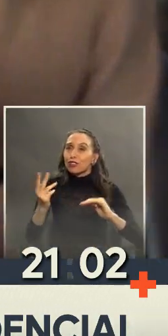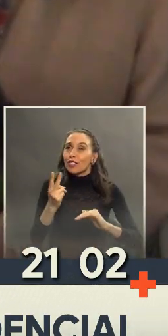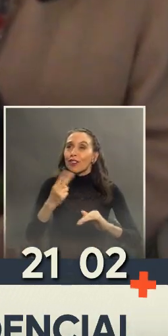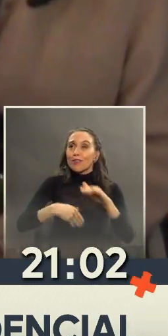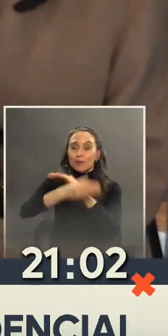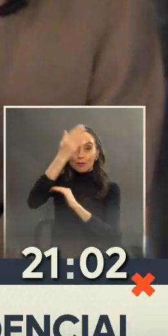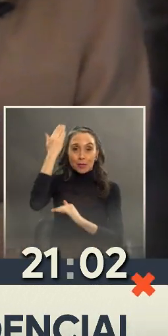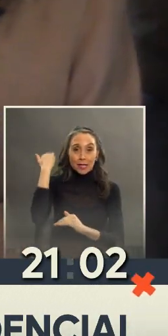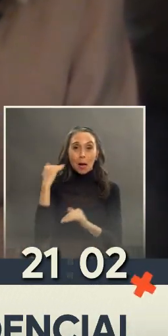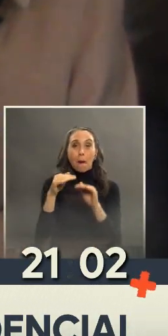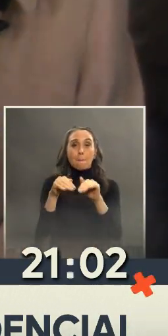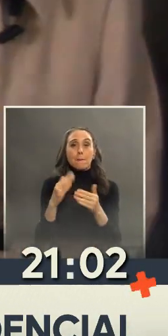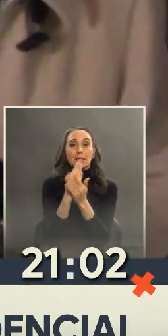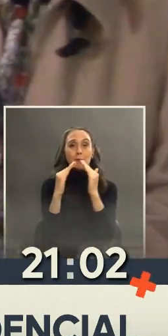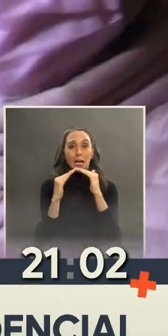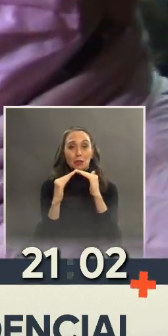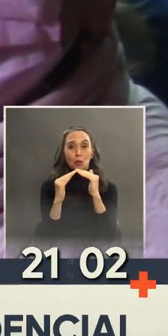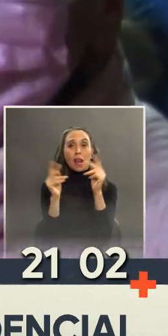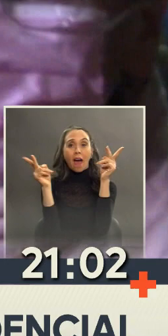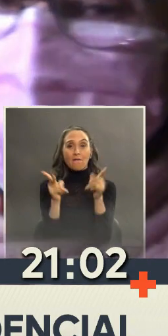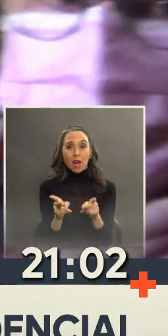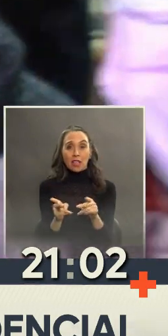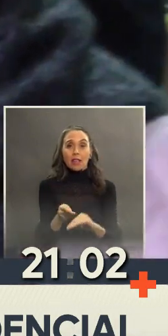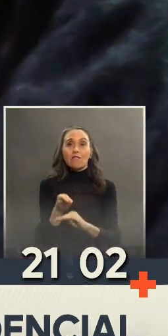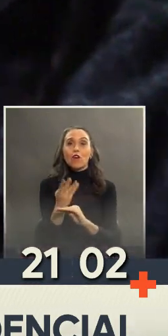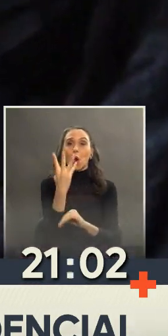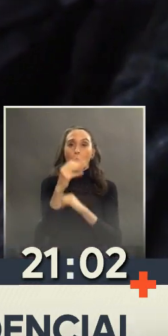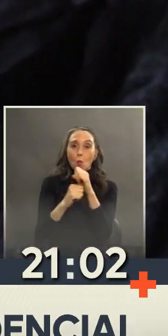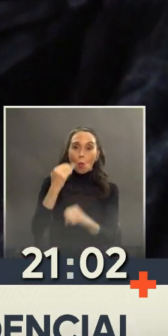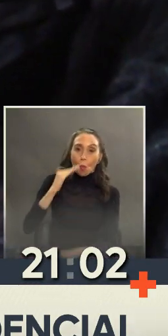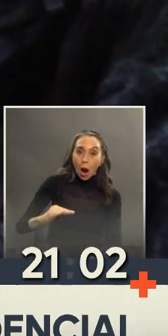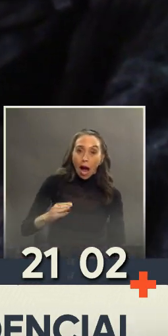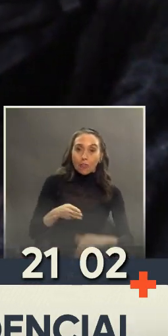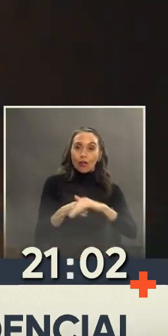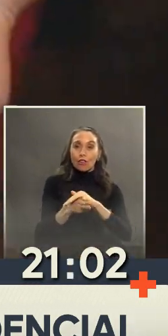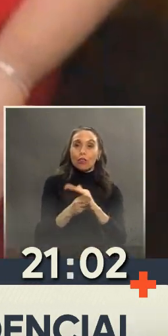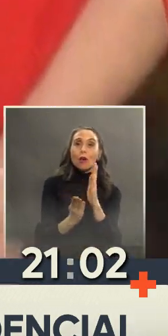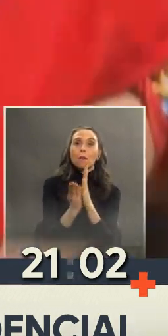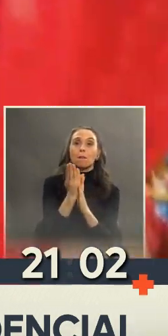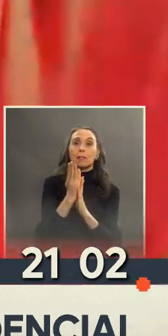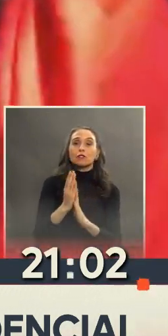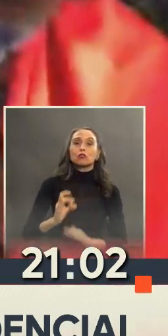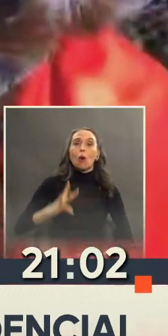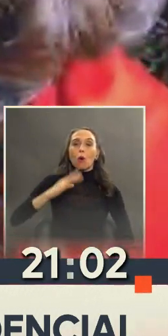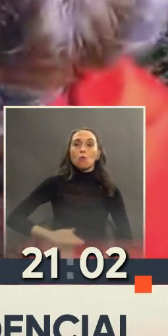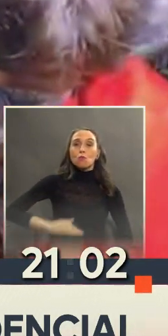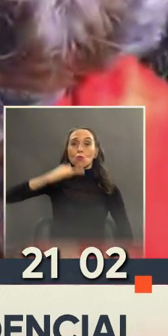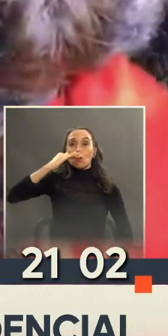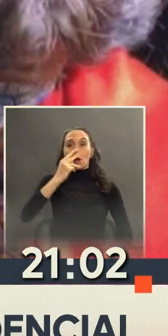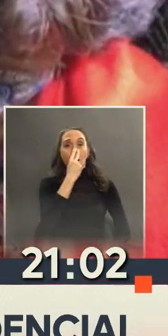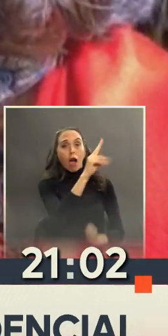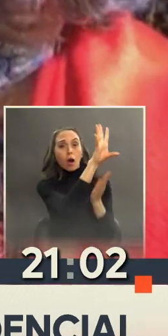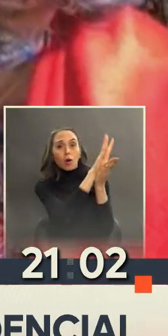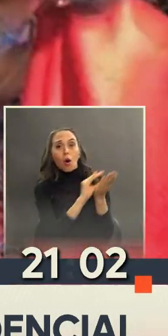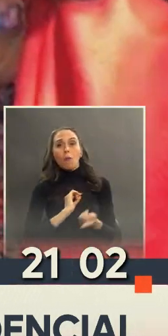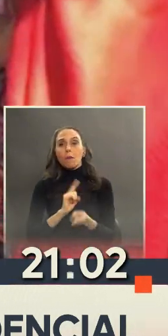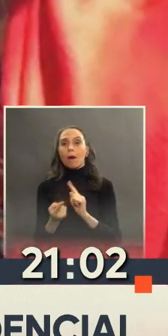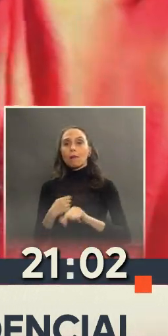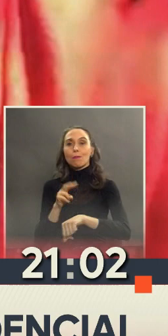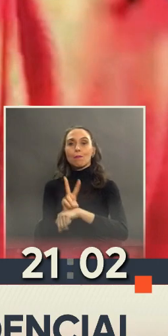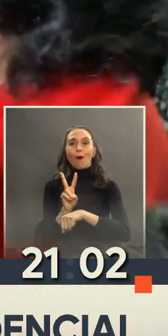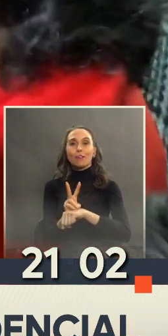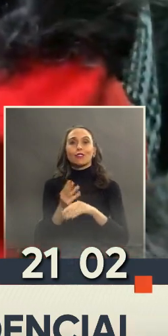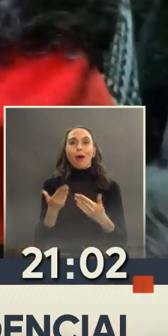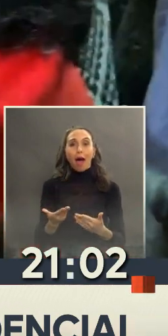La misma escuela en Vallenar a la que llegó con 4 años y que marcó su carrera como docente, hoy fue testigo de otro primer paso, esta vez como